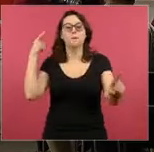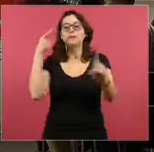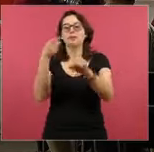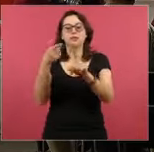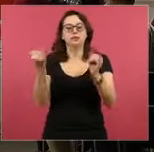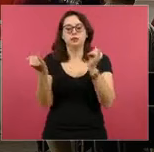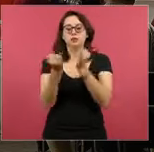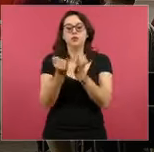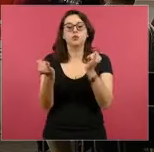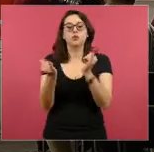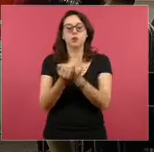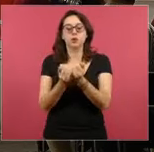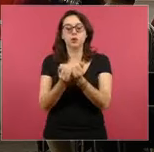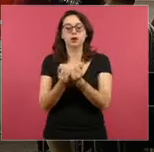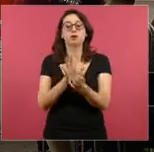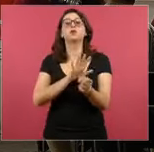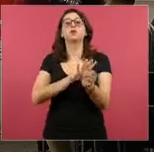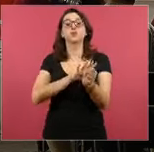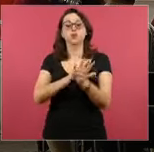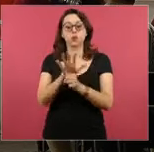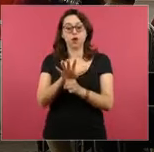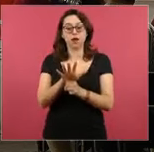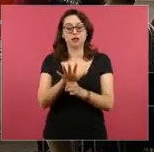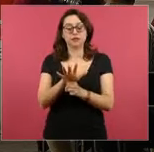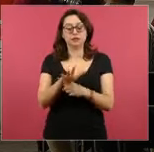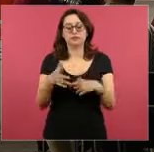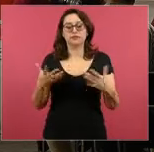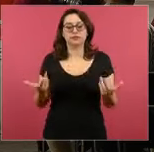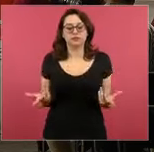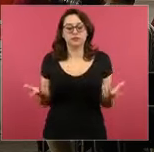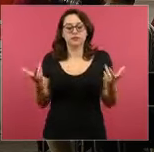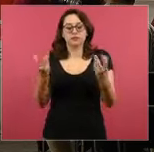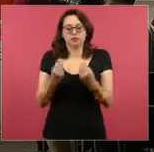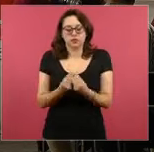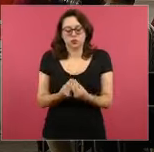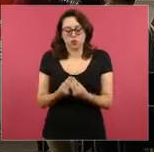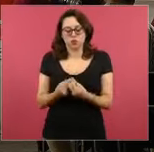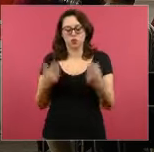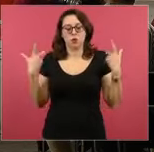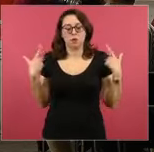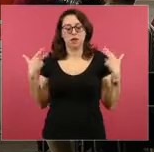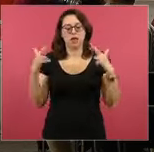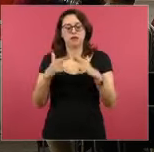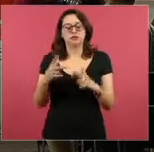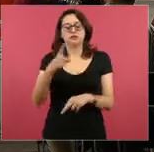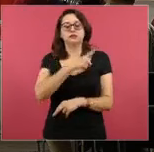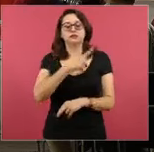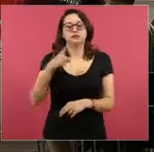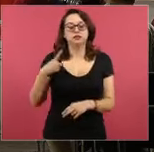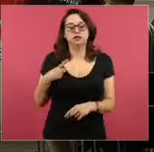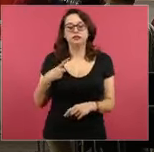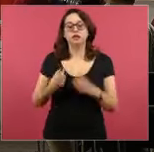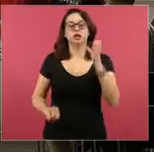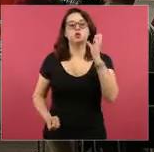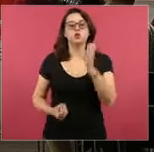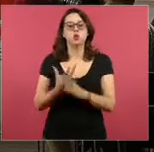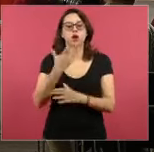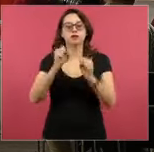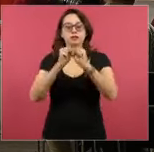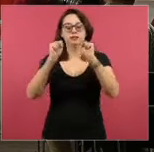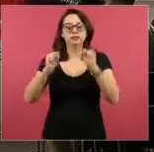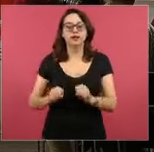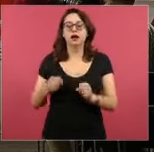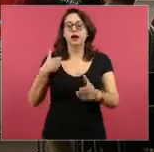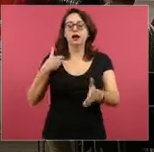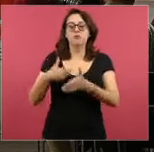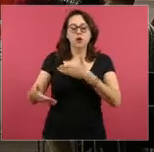finalidad, que es crear proyectos de actualización docente donde los docentes